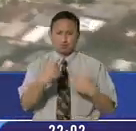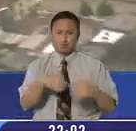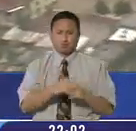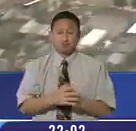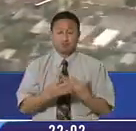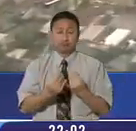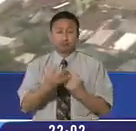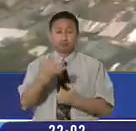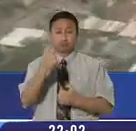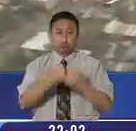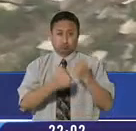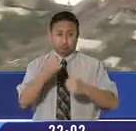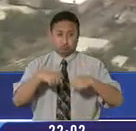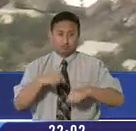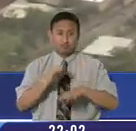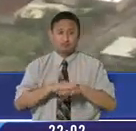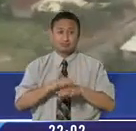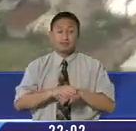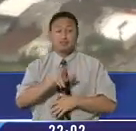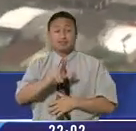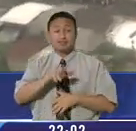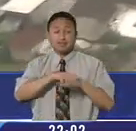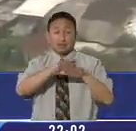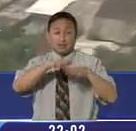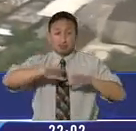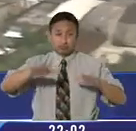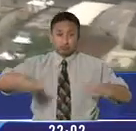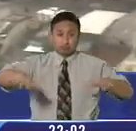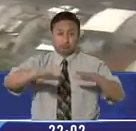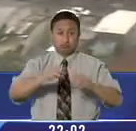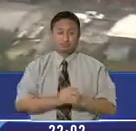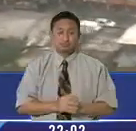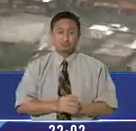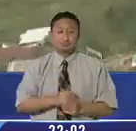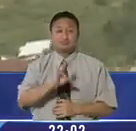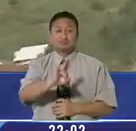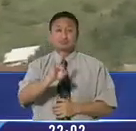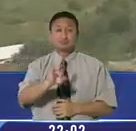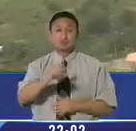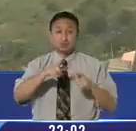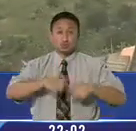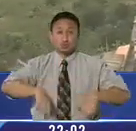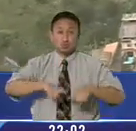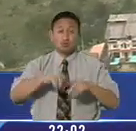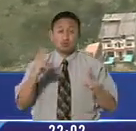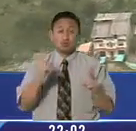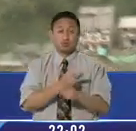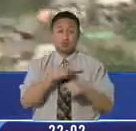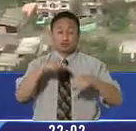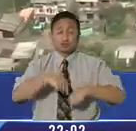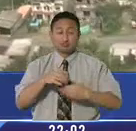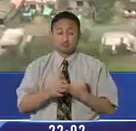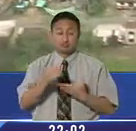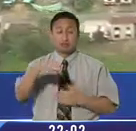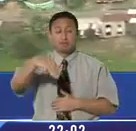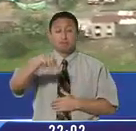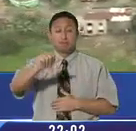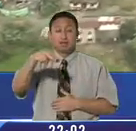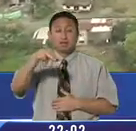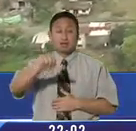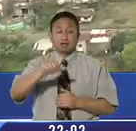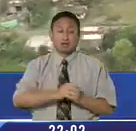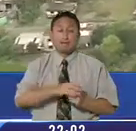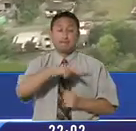afectaciones por el desbordamiento de al menos tres ríos. En total son 7 zonas críticas en poblados de los cantones de La Maná y